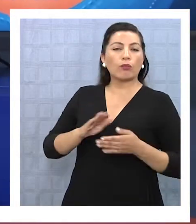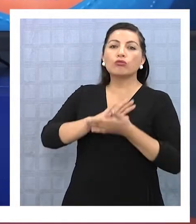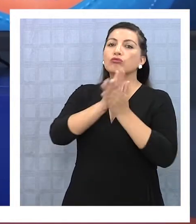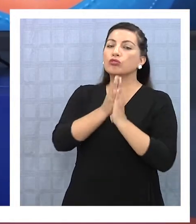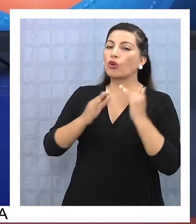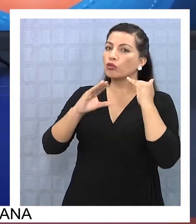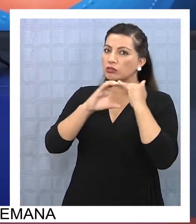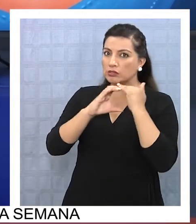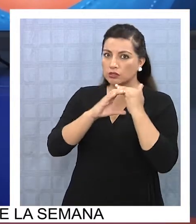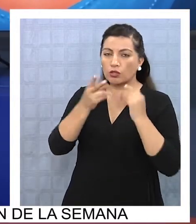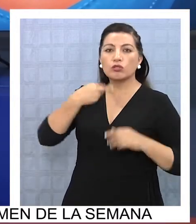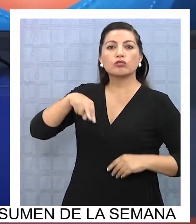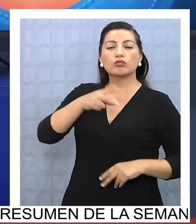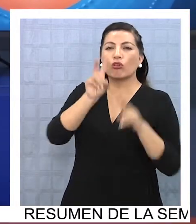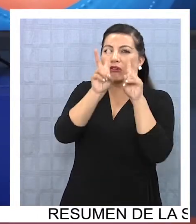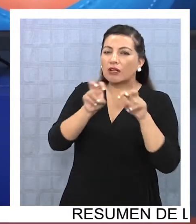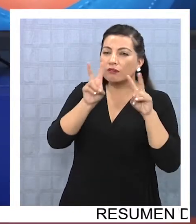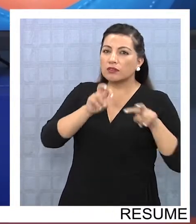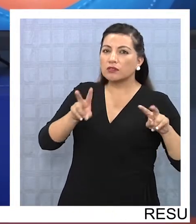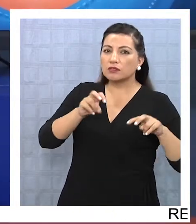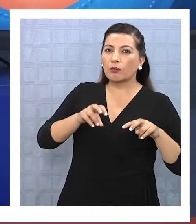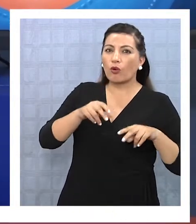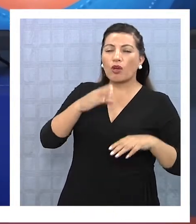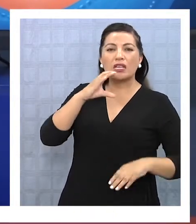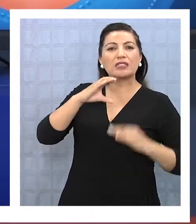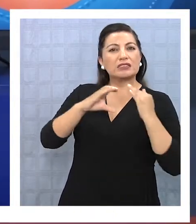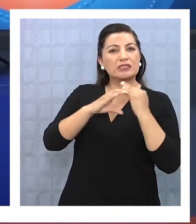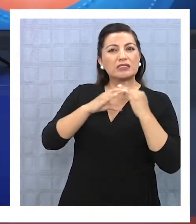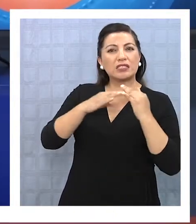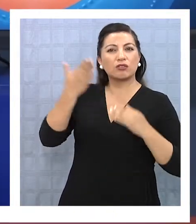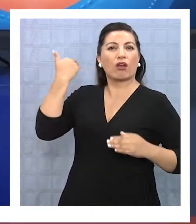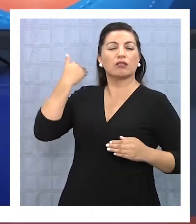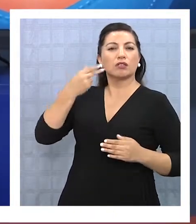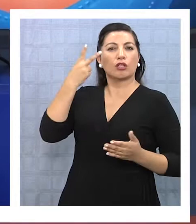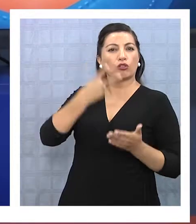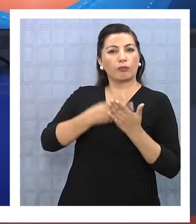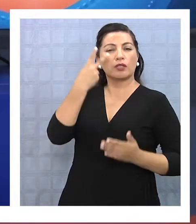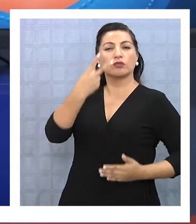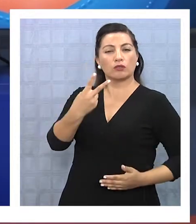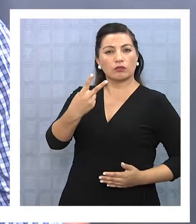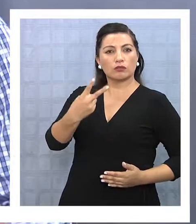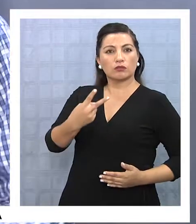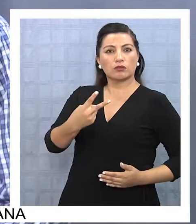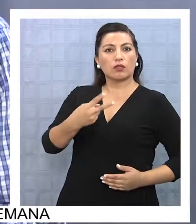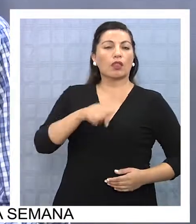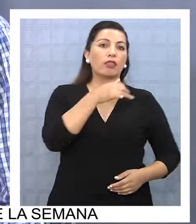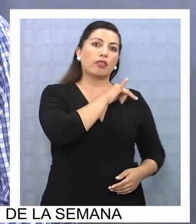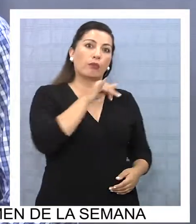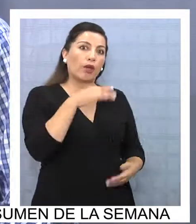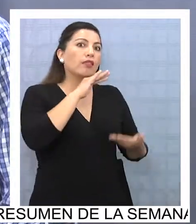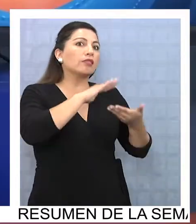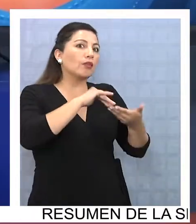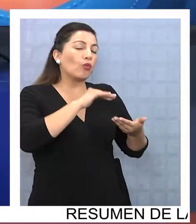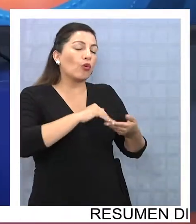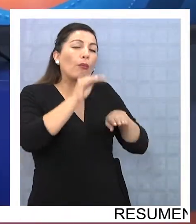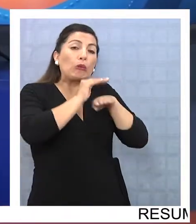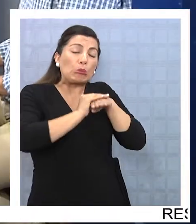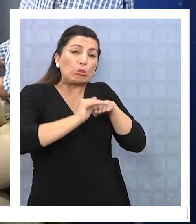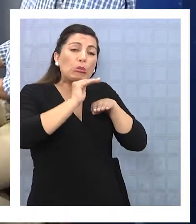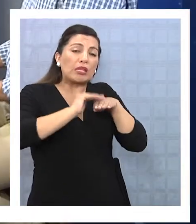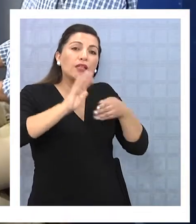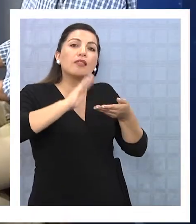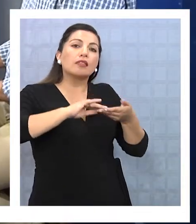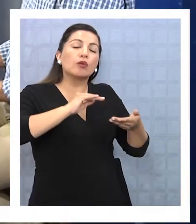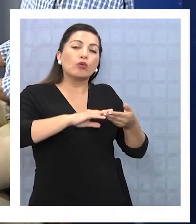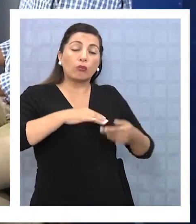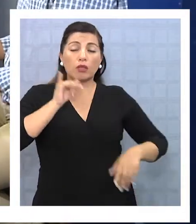censos. Ya. Nosotros revisamos los censos anteriores en Chile, el del 2002. Sí. Pero usted llegó a pedir disculpas, dijo, humildemente dijo que pedía perdón por a